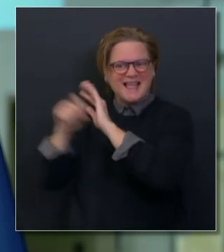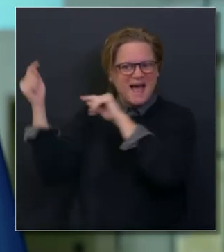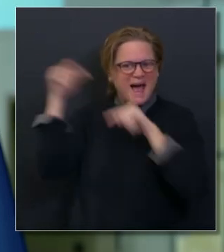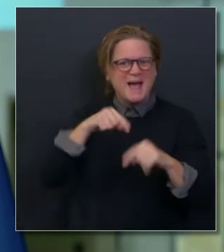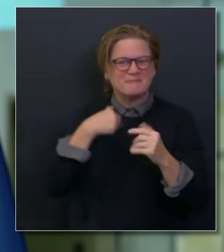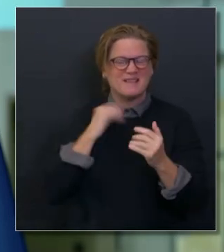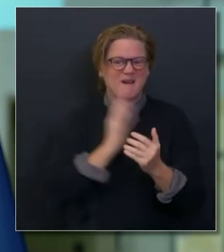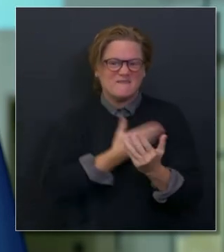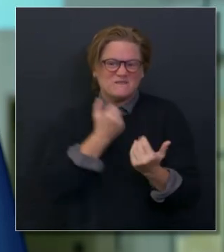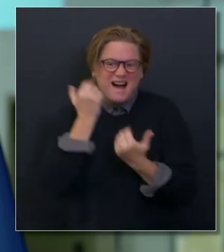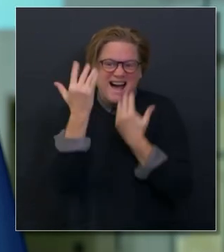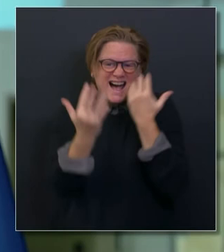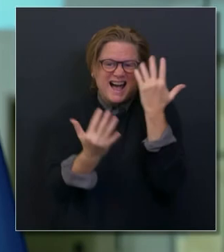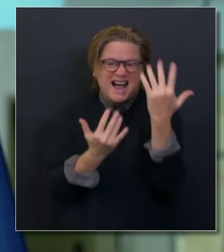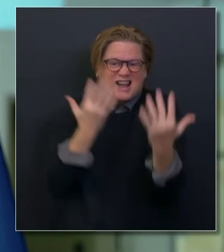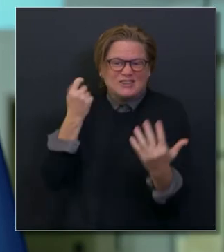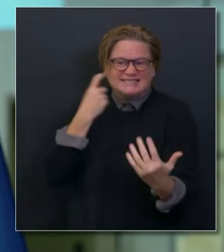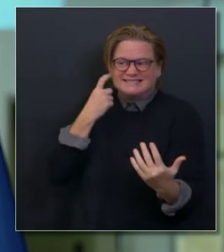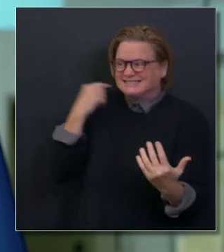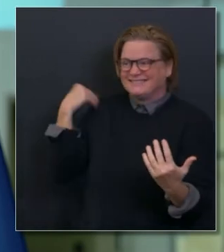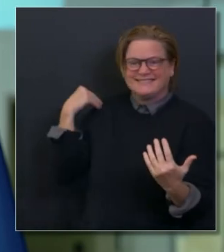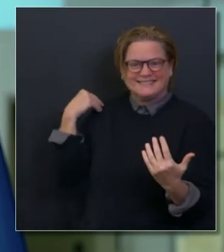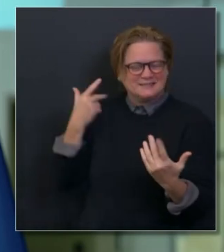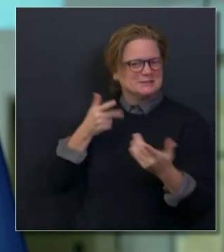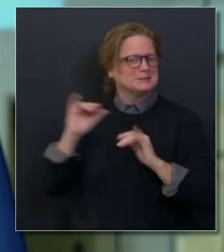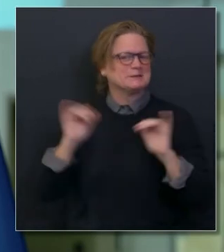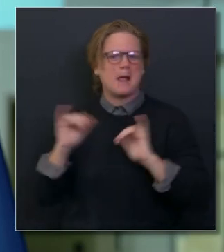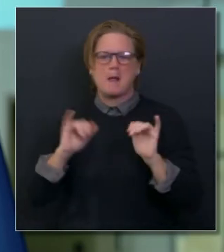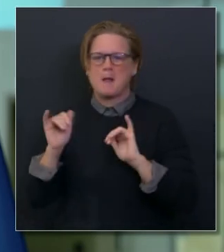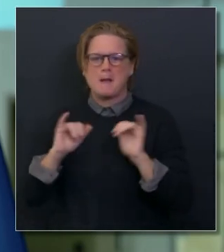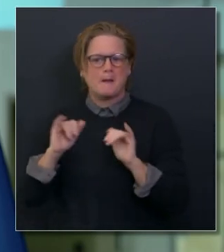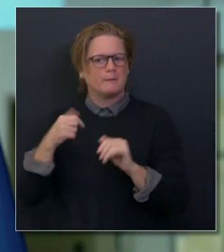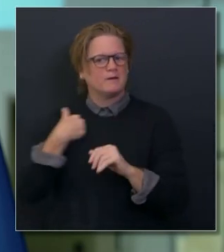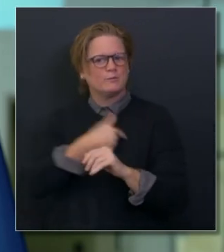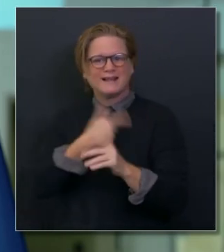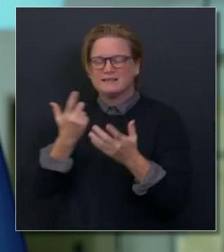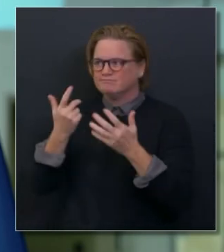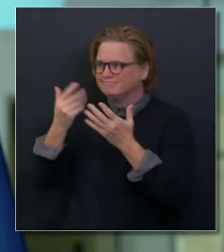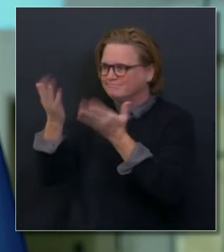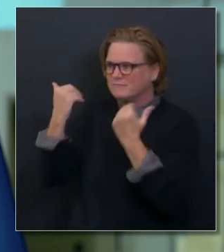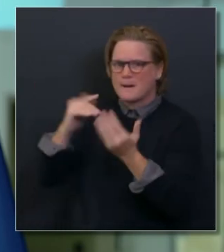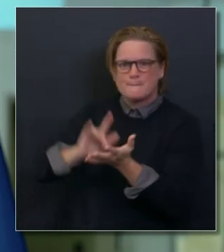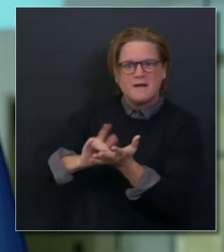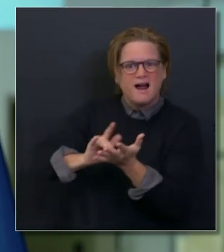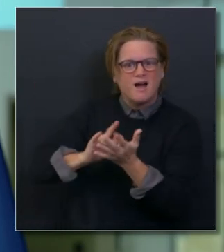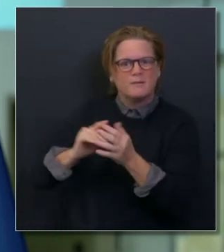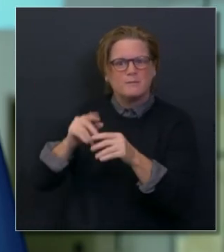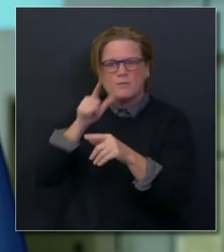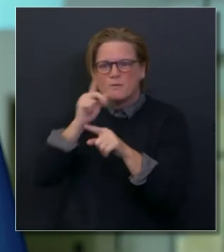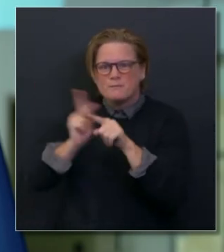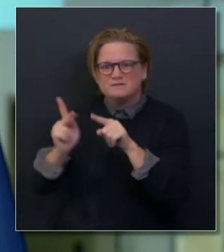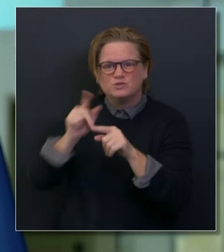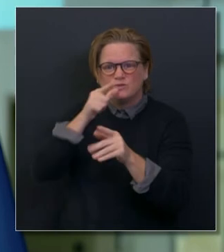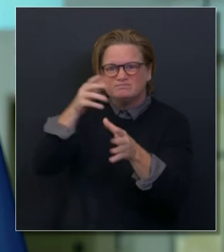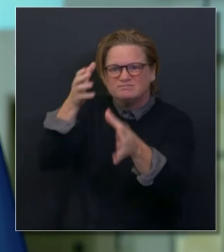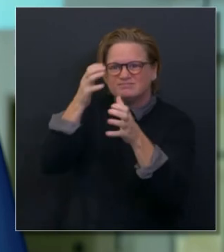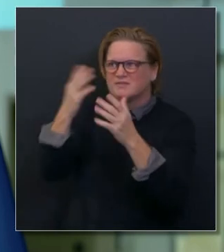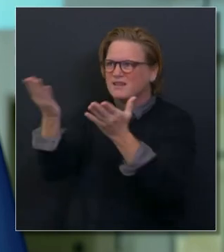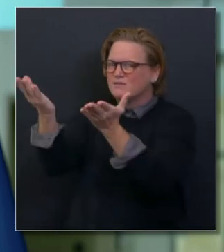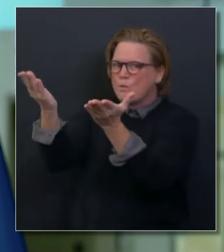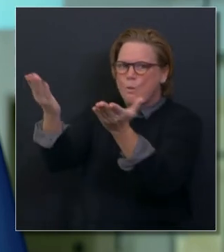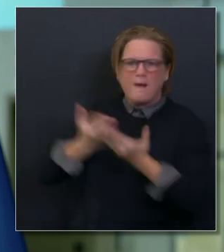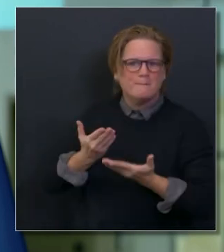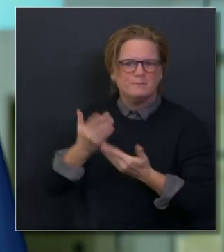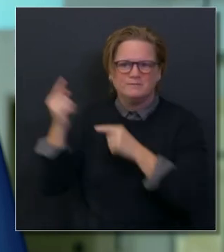personal siempre. Y para contestar su pregunta, el doctor Gowdy lo explicará. Yo